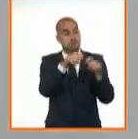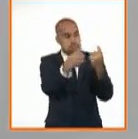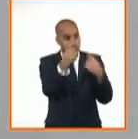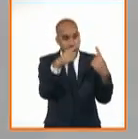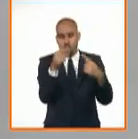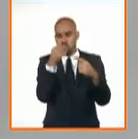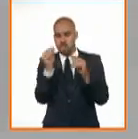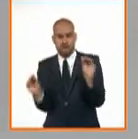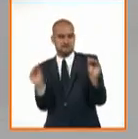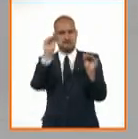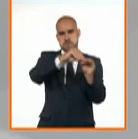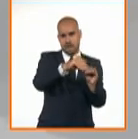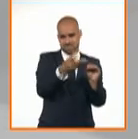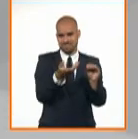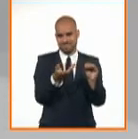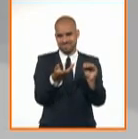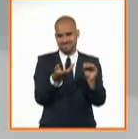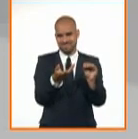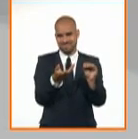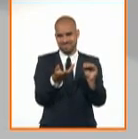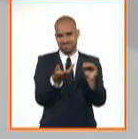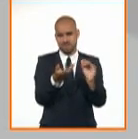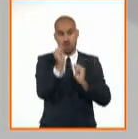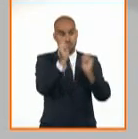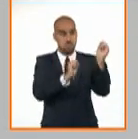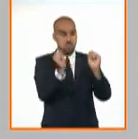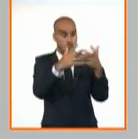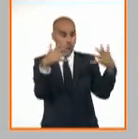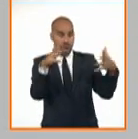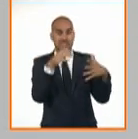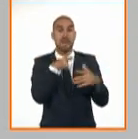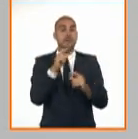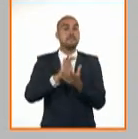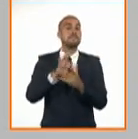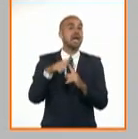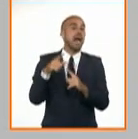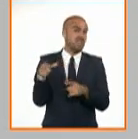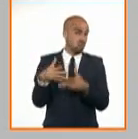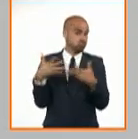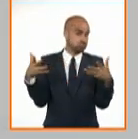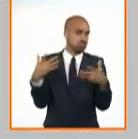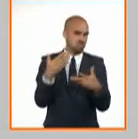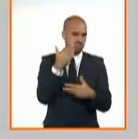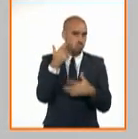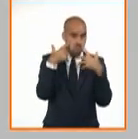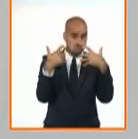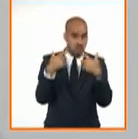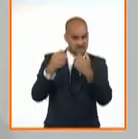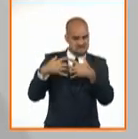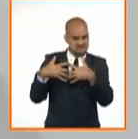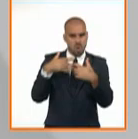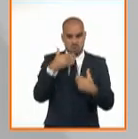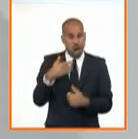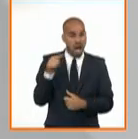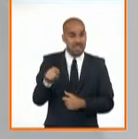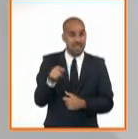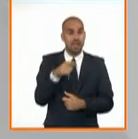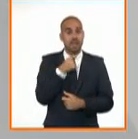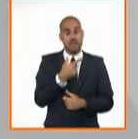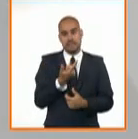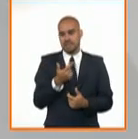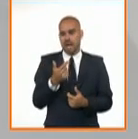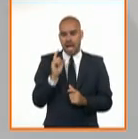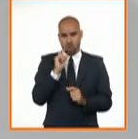incluso la salida de una máquina grande como la de litera y de esa otra generación que usted tiene disponible pueda